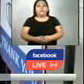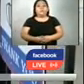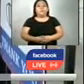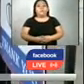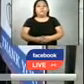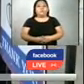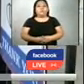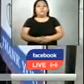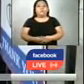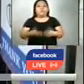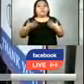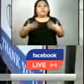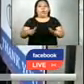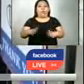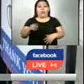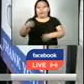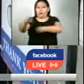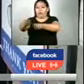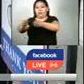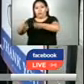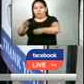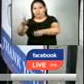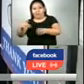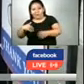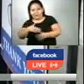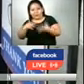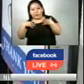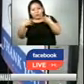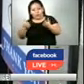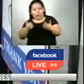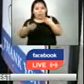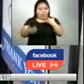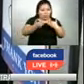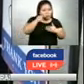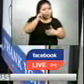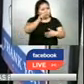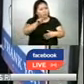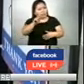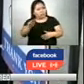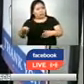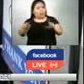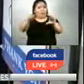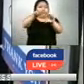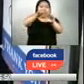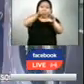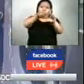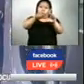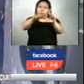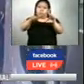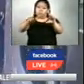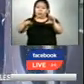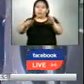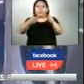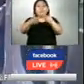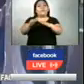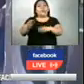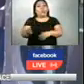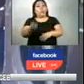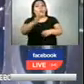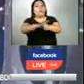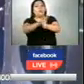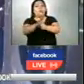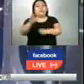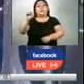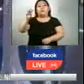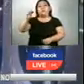De acuerdo a cifras del Departamento de Salud, en Estados Unidos comienza una tendencia a la baja en los nuevos contagios por